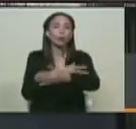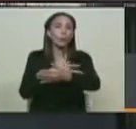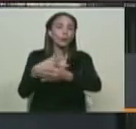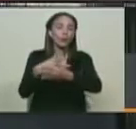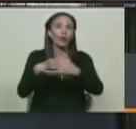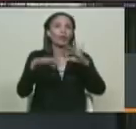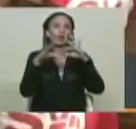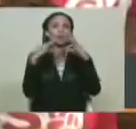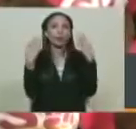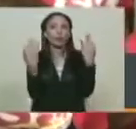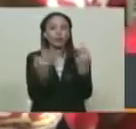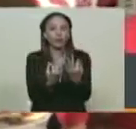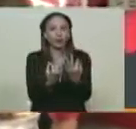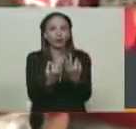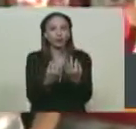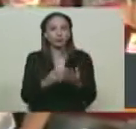hogares.